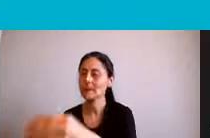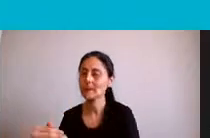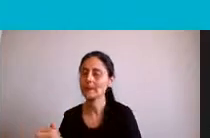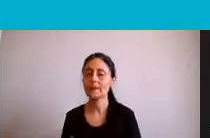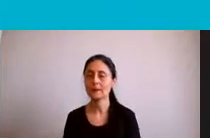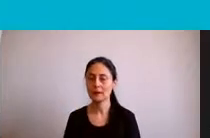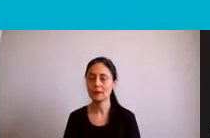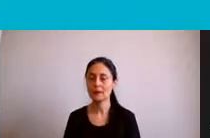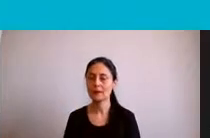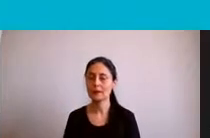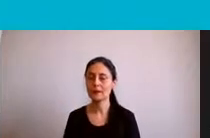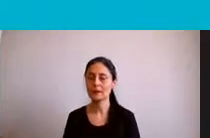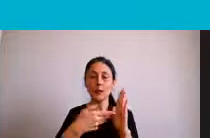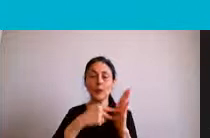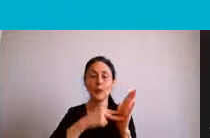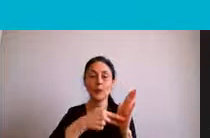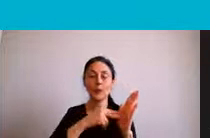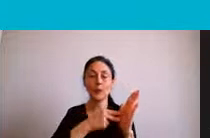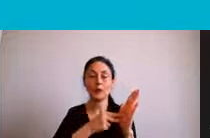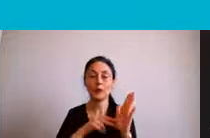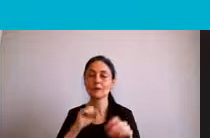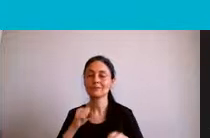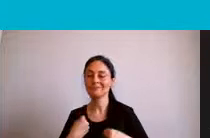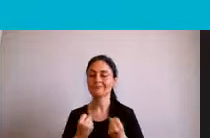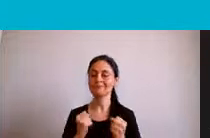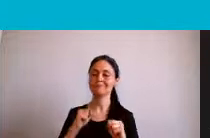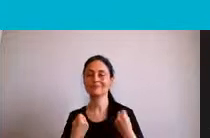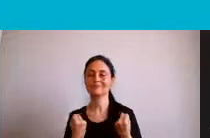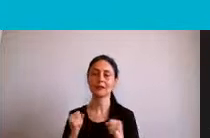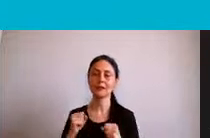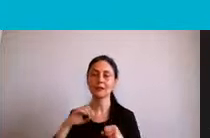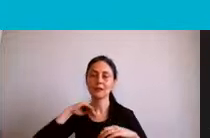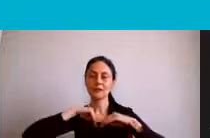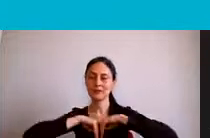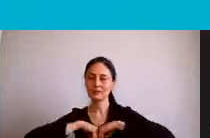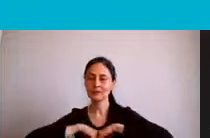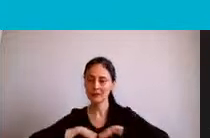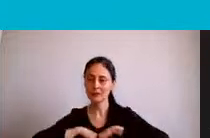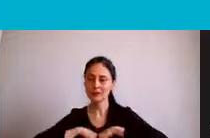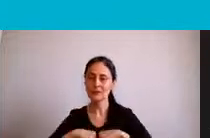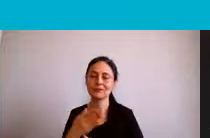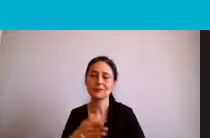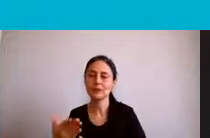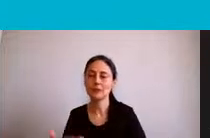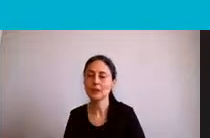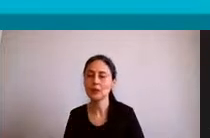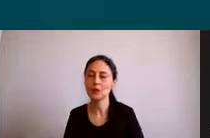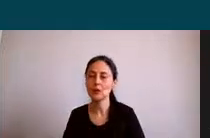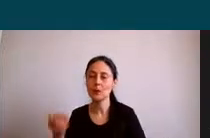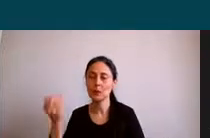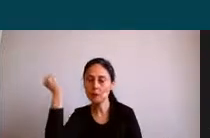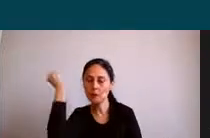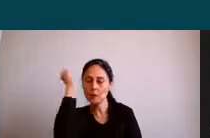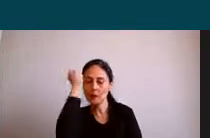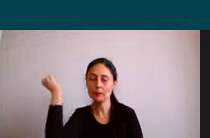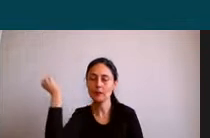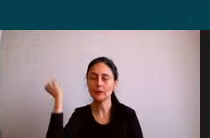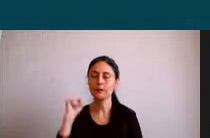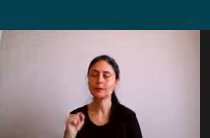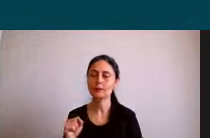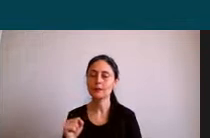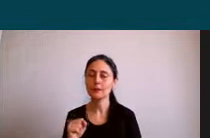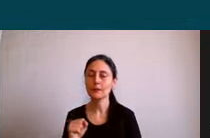trastornos como la ansiedad, depresión y el trastorno de estrés postraumático. Especialmente también, no solamente en aquellos